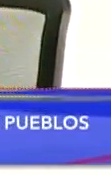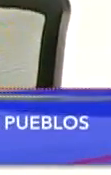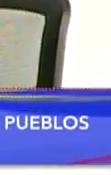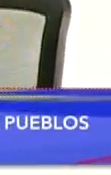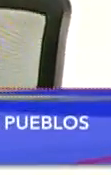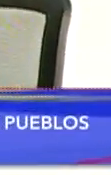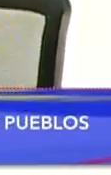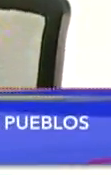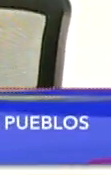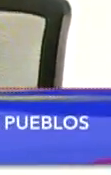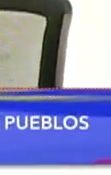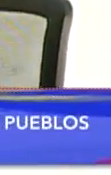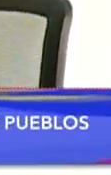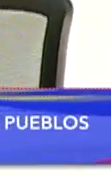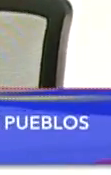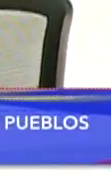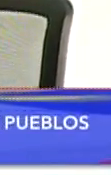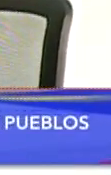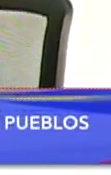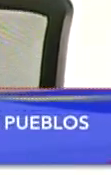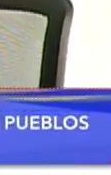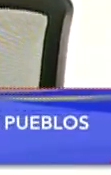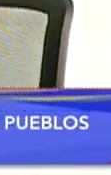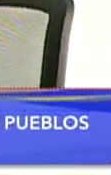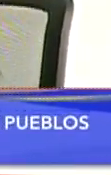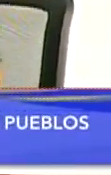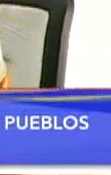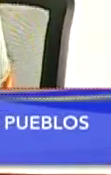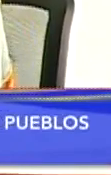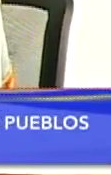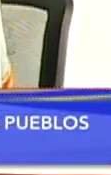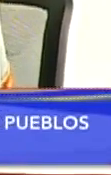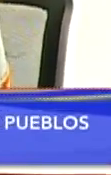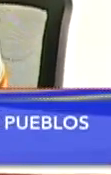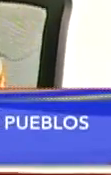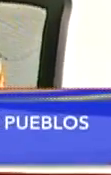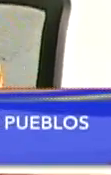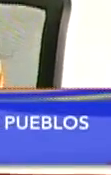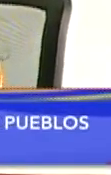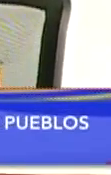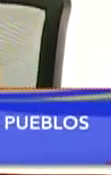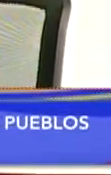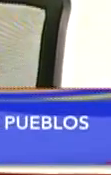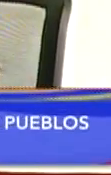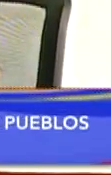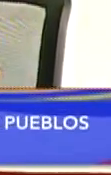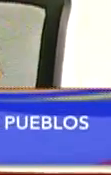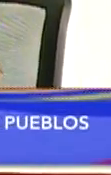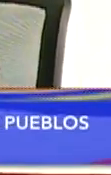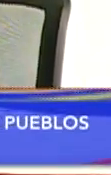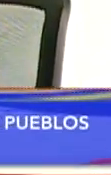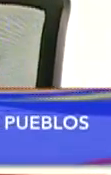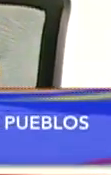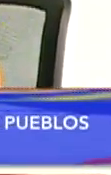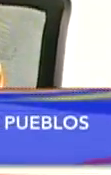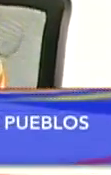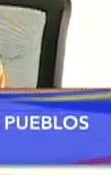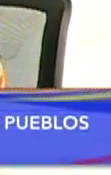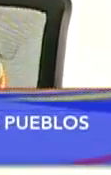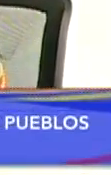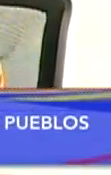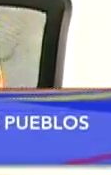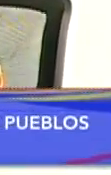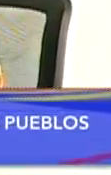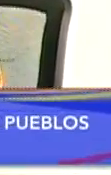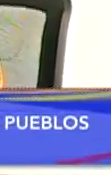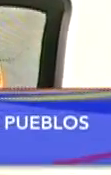Yo quiero pedirle al hermano de Estados Unidos para que nos dé un mensaje, Presidente, que ha sido un vocero que hemos decidido para que dé un mensaje